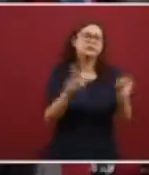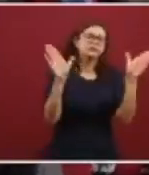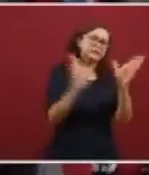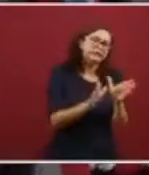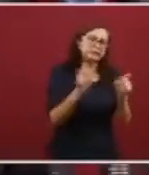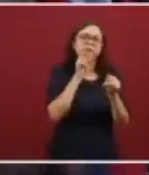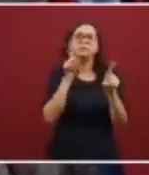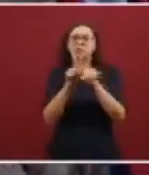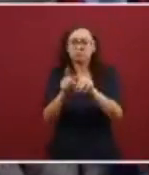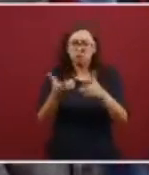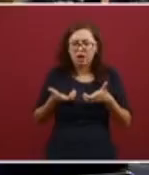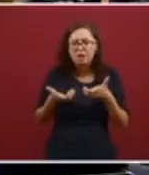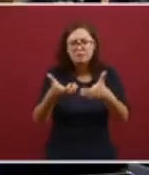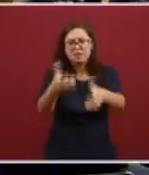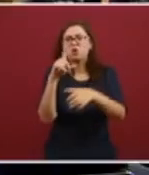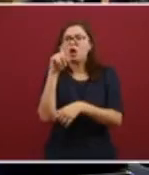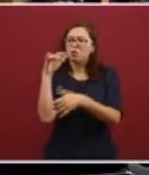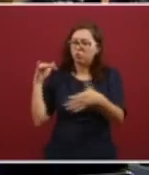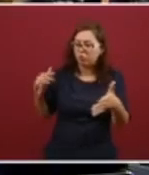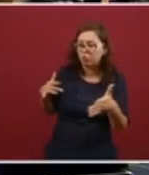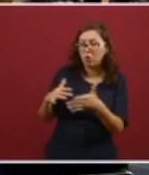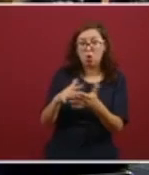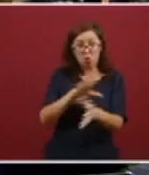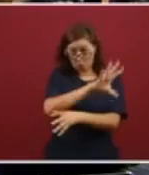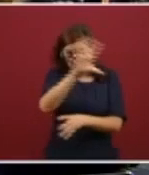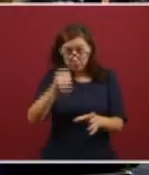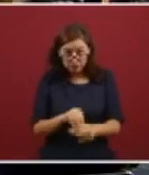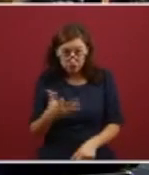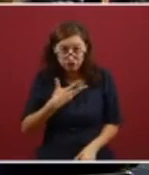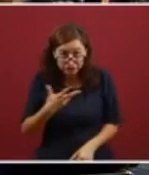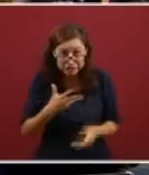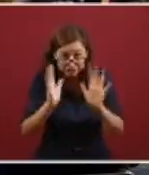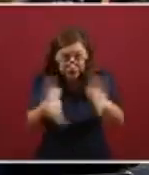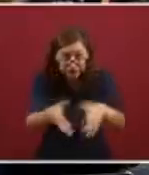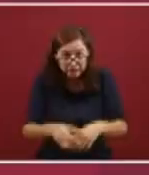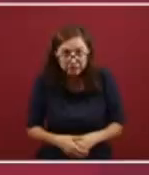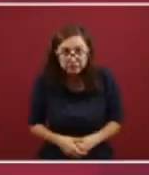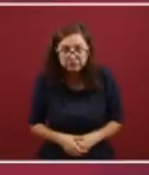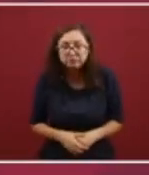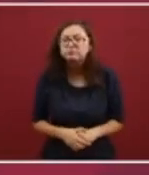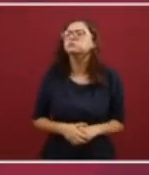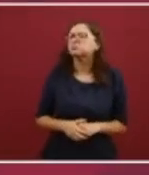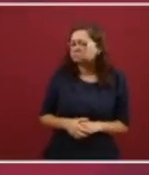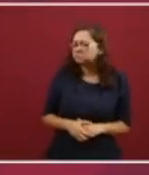tiene un recuento sí, total? Sí. ¿Nos los podría compartir, presidente? Sí,